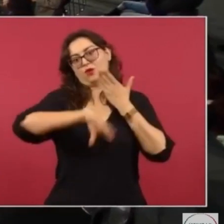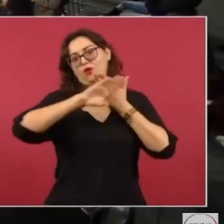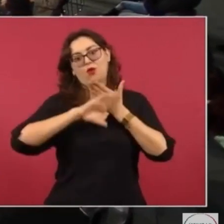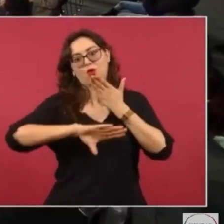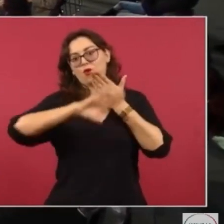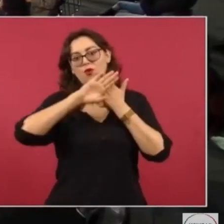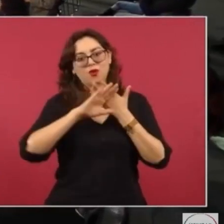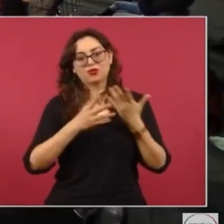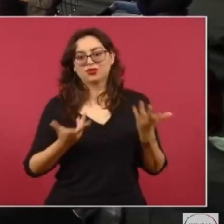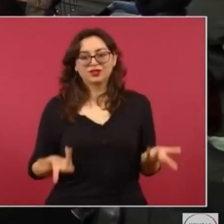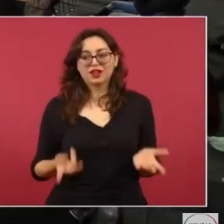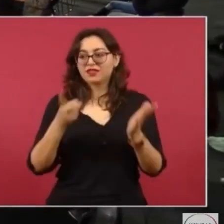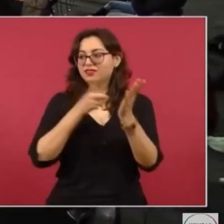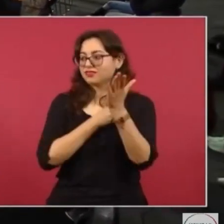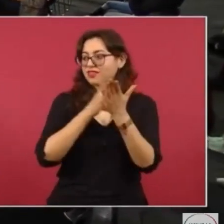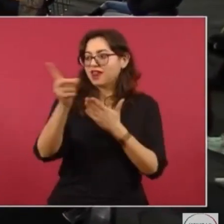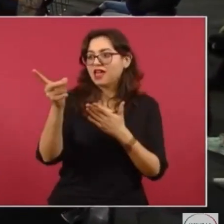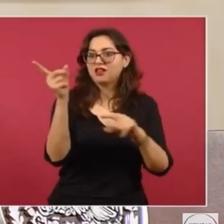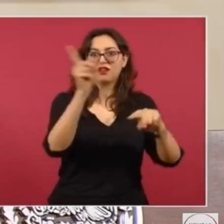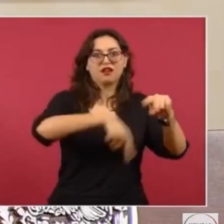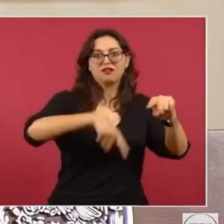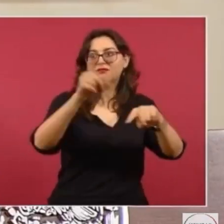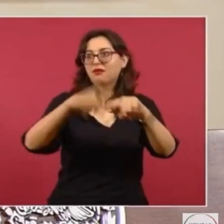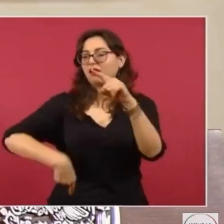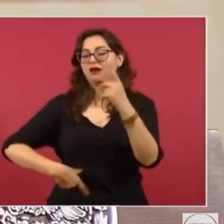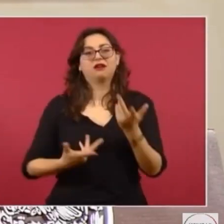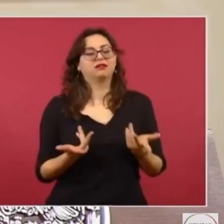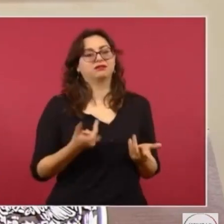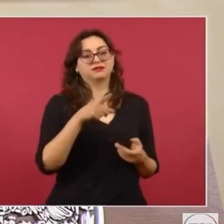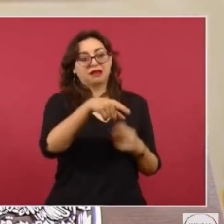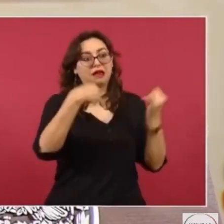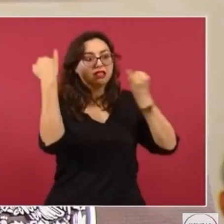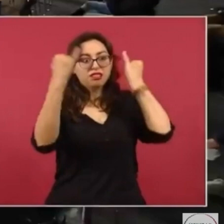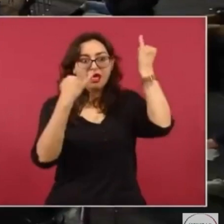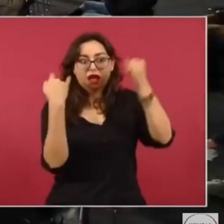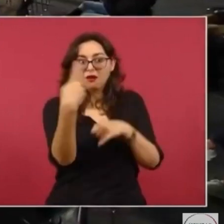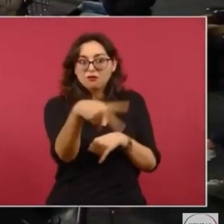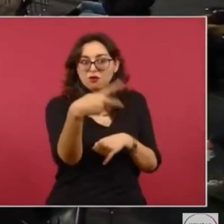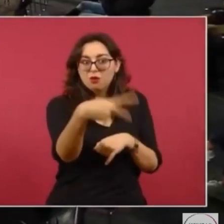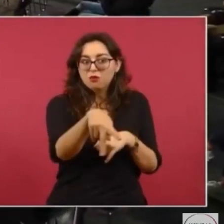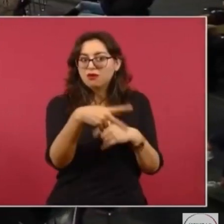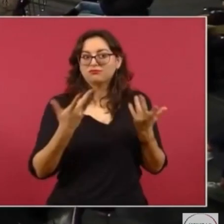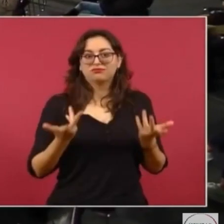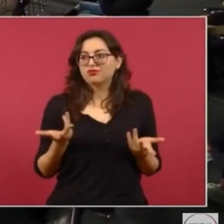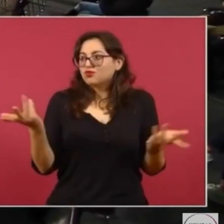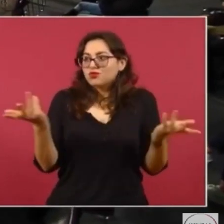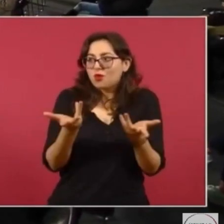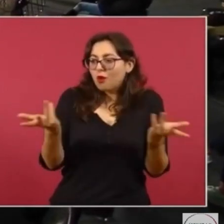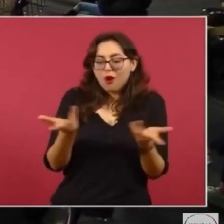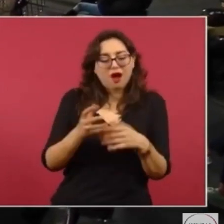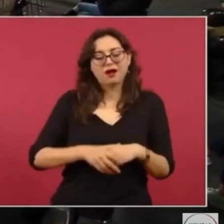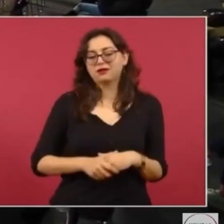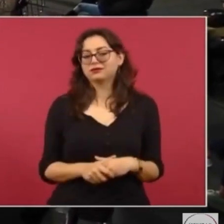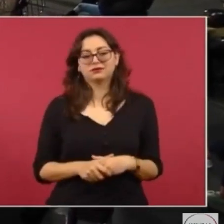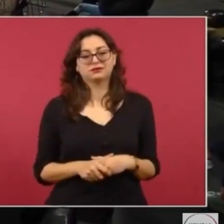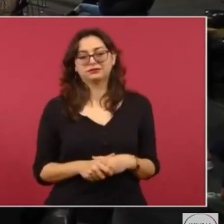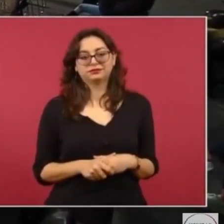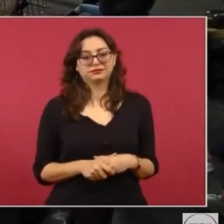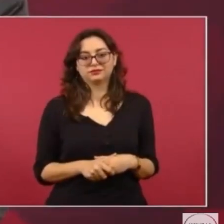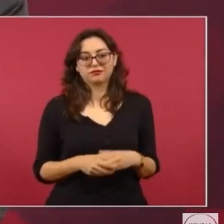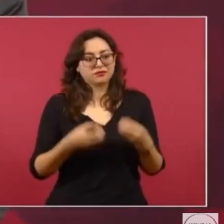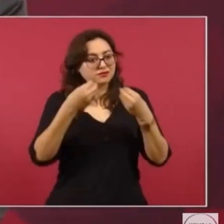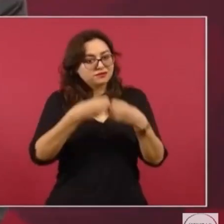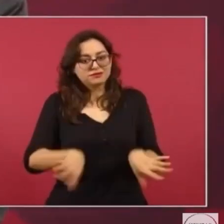Derechos, se pierden derechos de los ciudadanos. Exacto. Y no es así. Y además hay una intromisión. Pero se gana muchísimo.